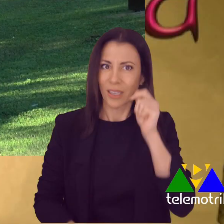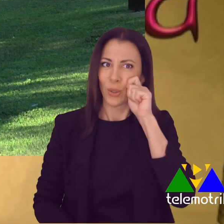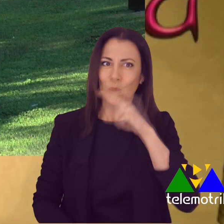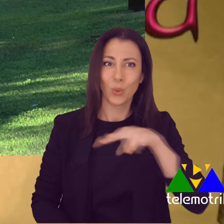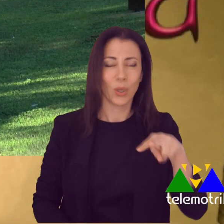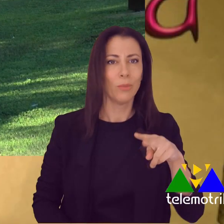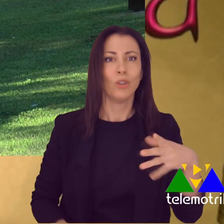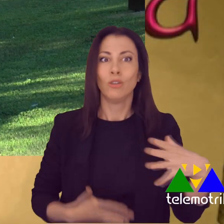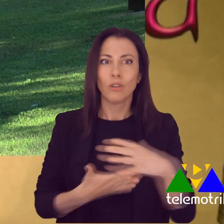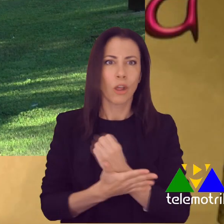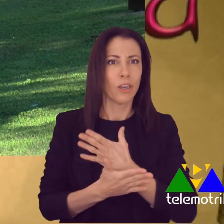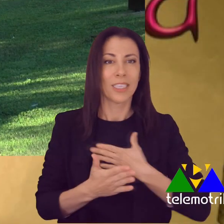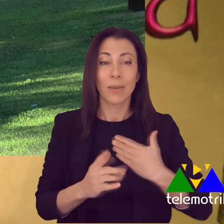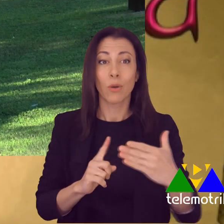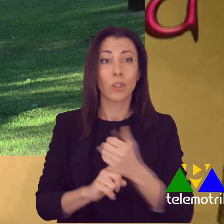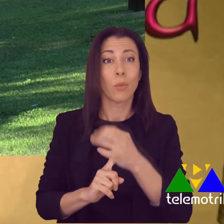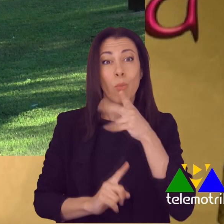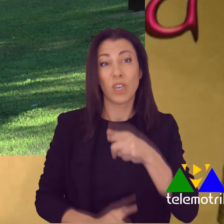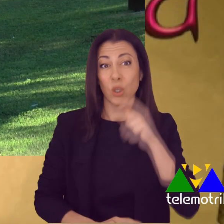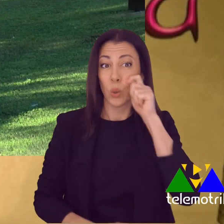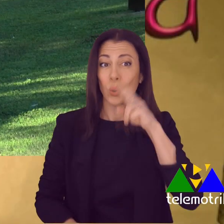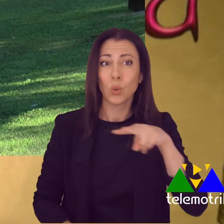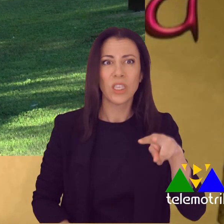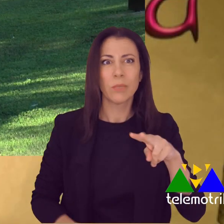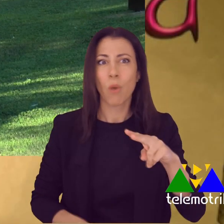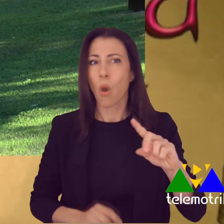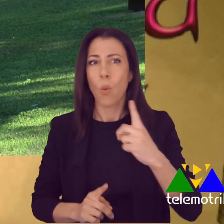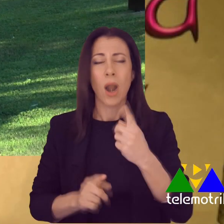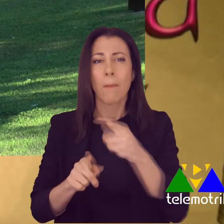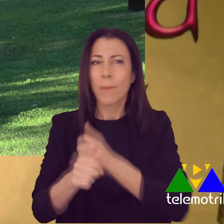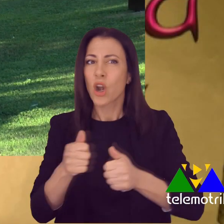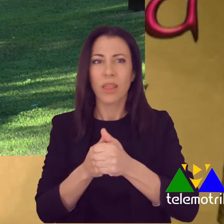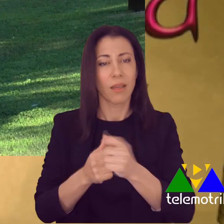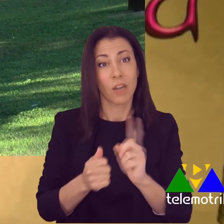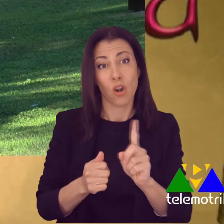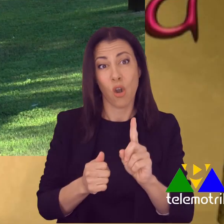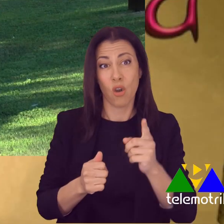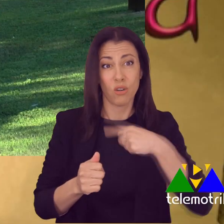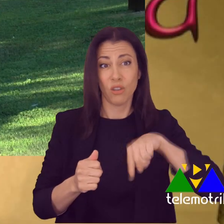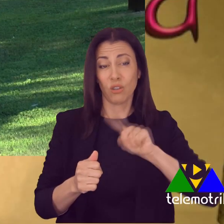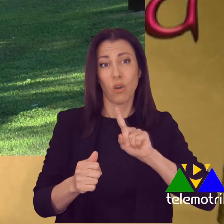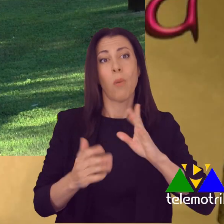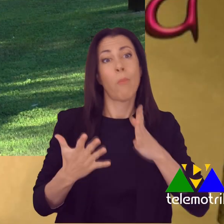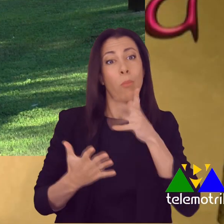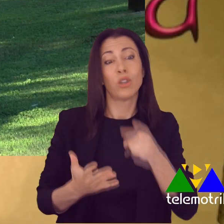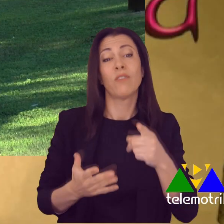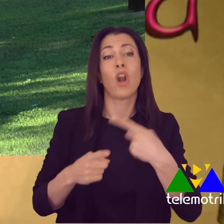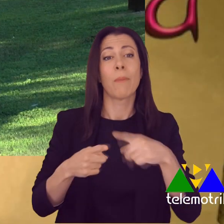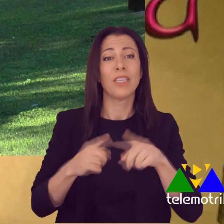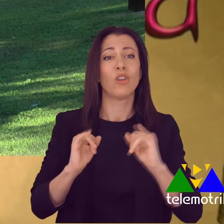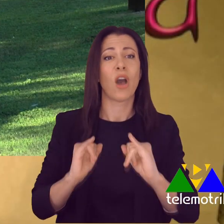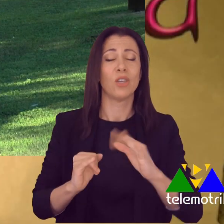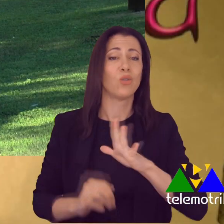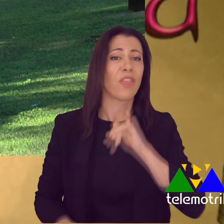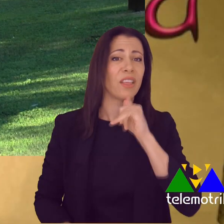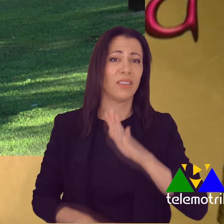llevar todo para adelante y quizás por eso tampoco el turismo ha sido de lo más, ¿no? Cuando tenemos, lógicamente, elementos suficientes como para que